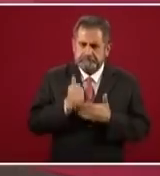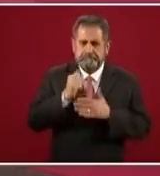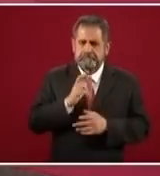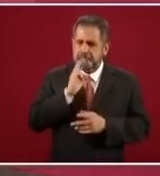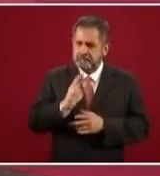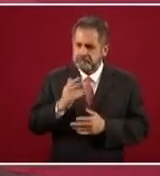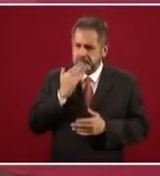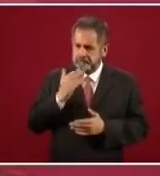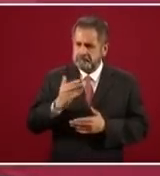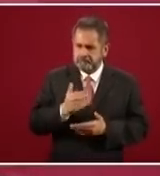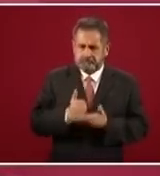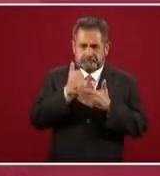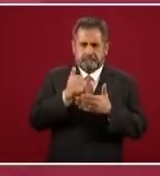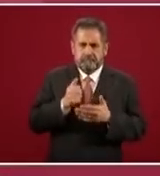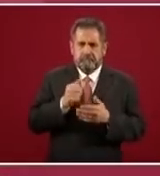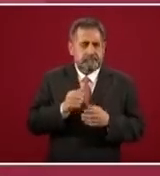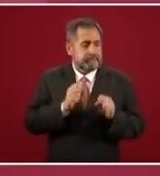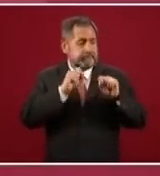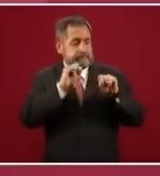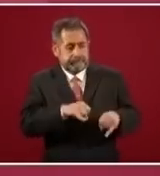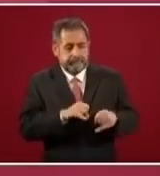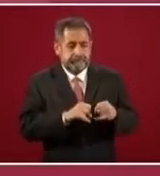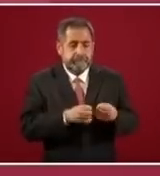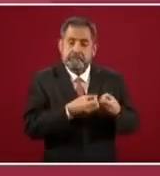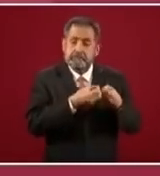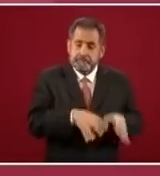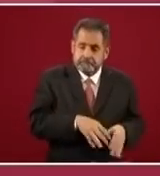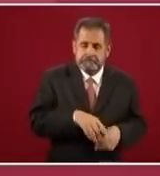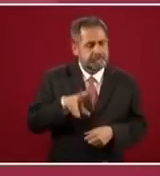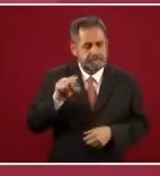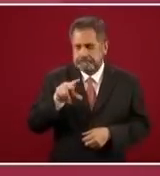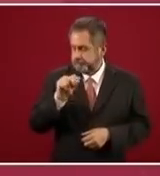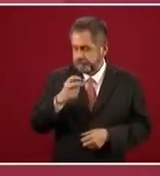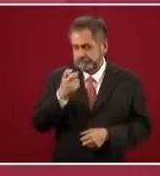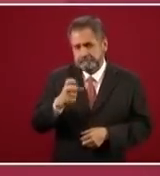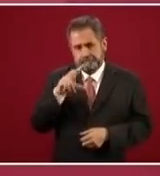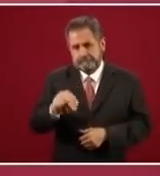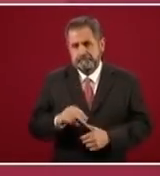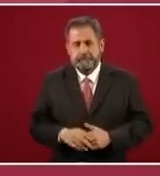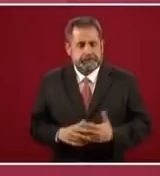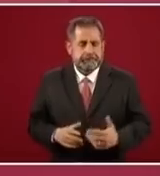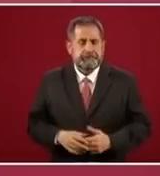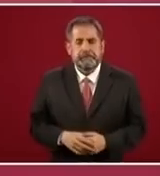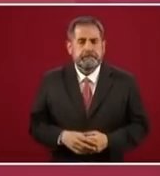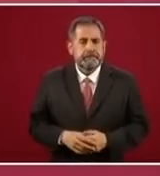resolverlo sin afectar a los trabajadores.